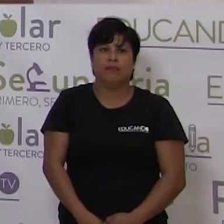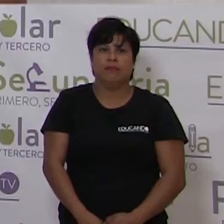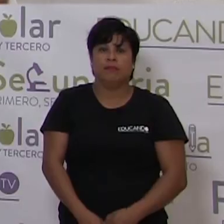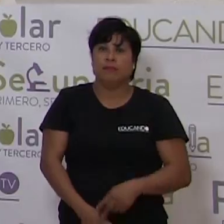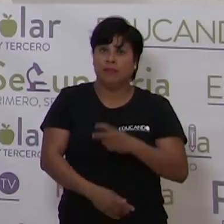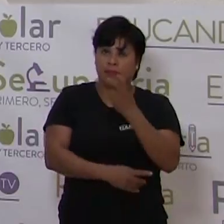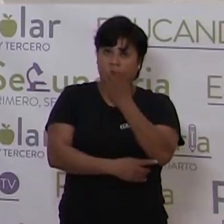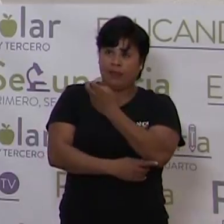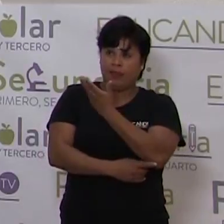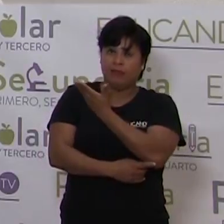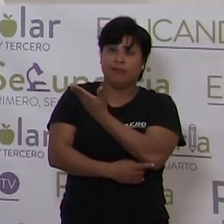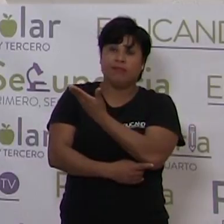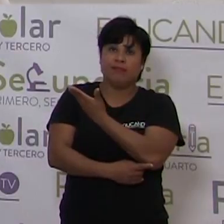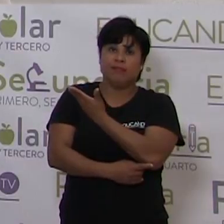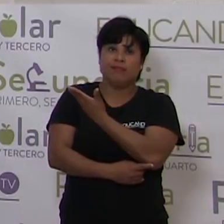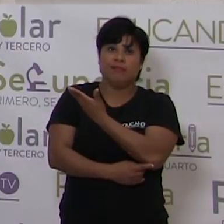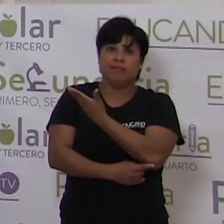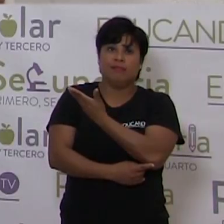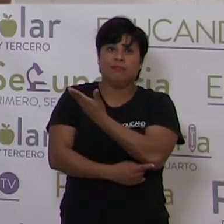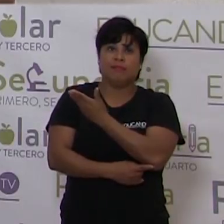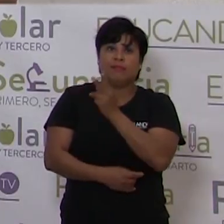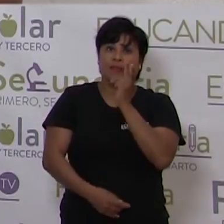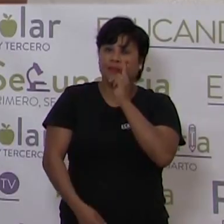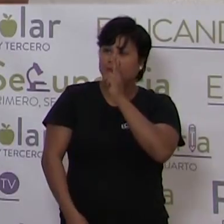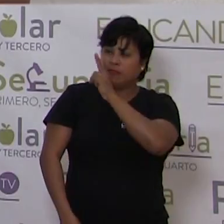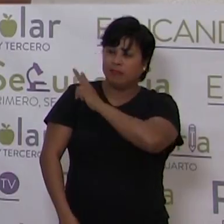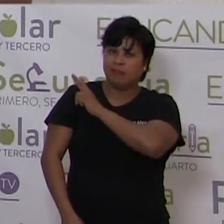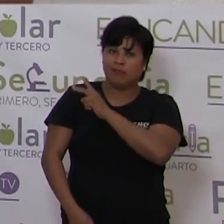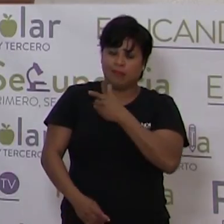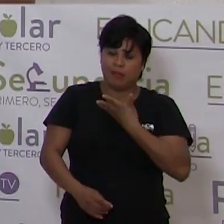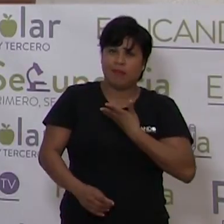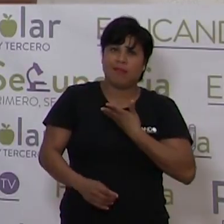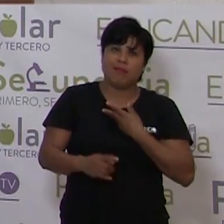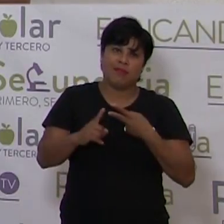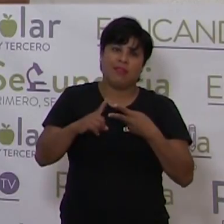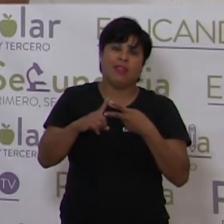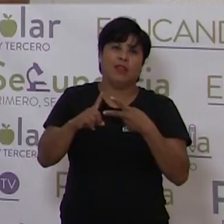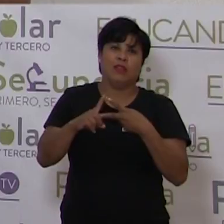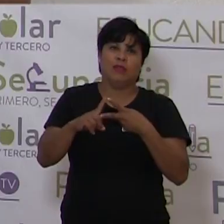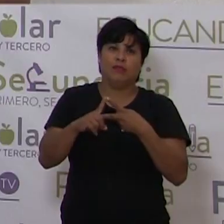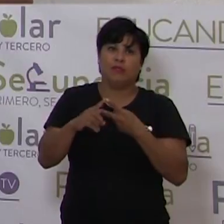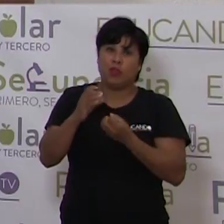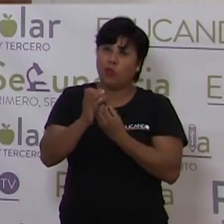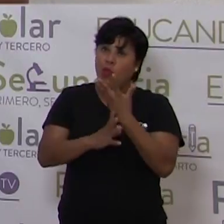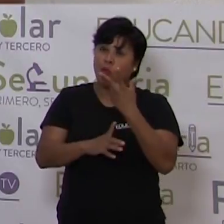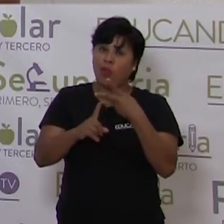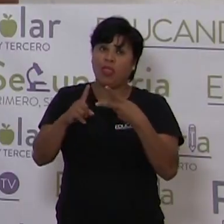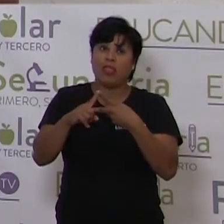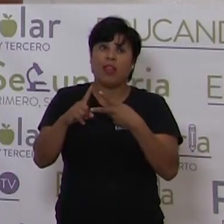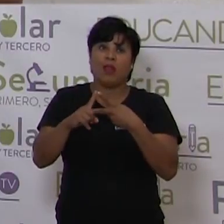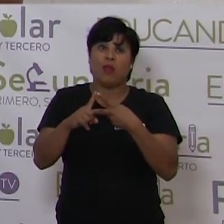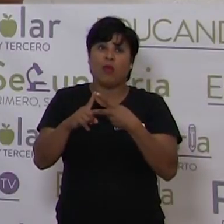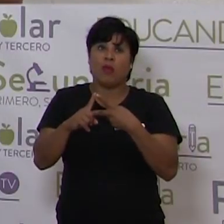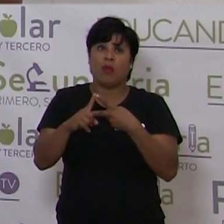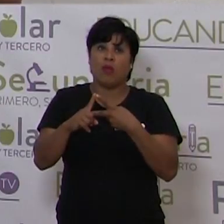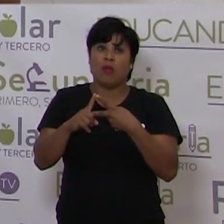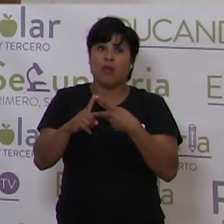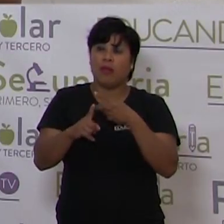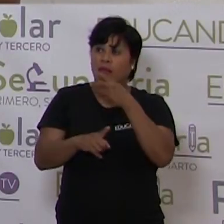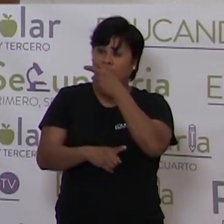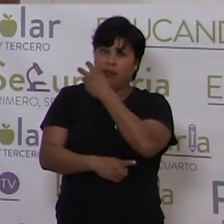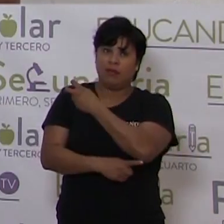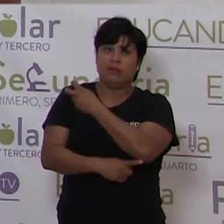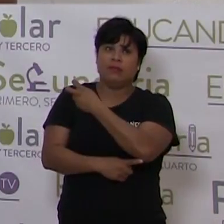Aquí está mi triángulo. De nuevo, está